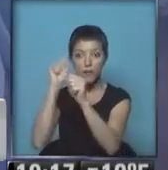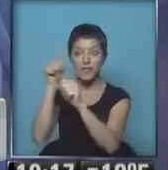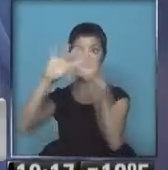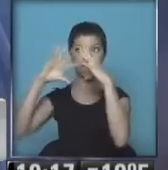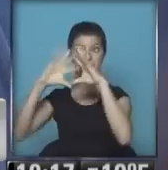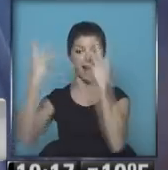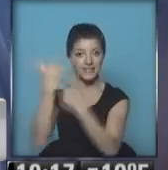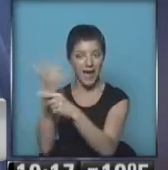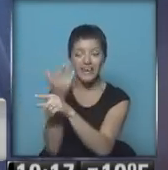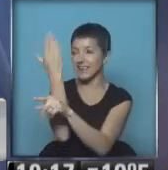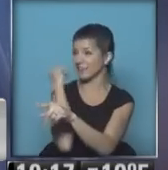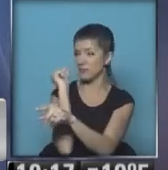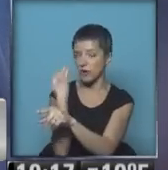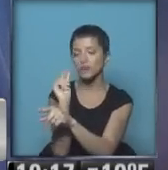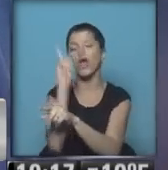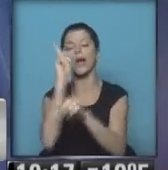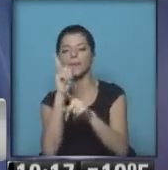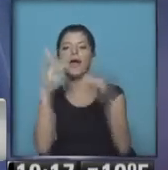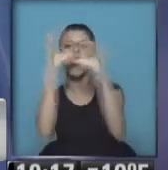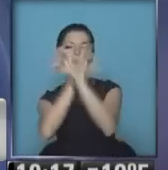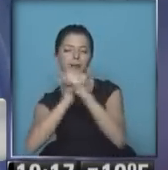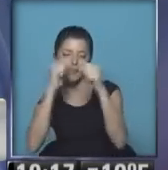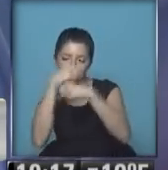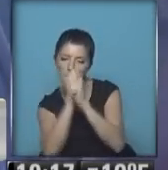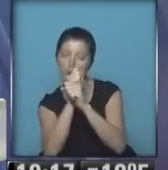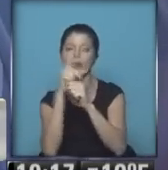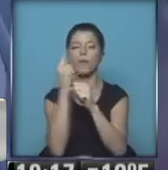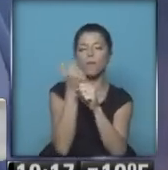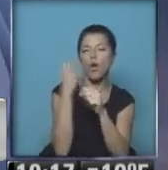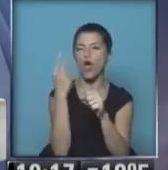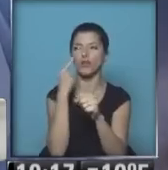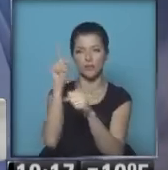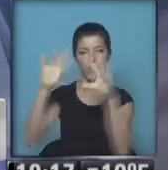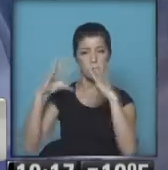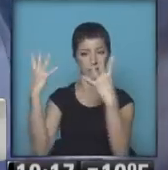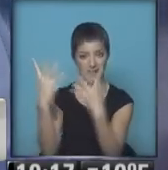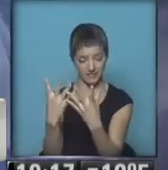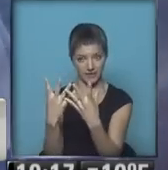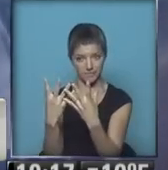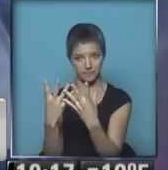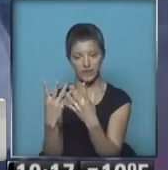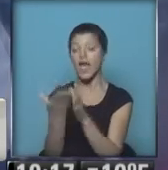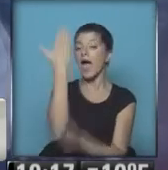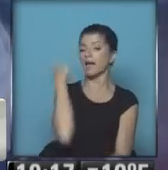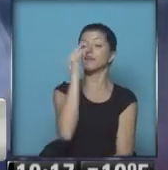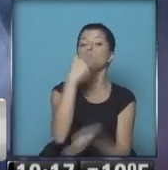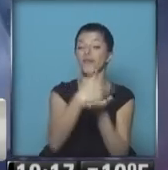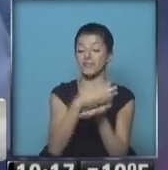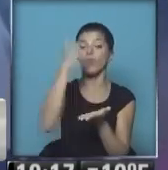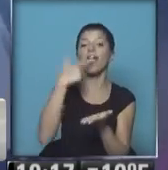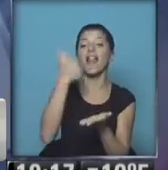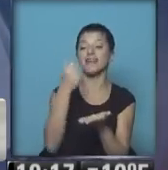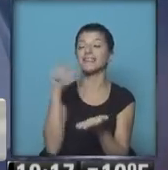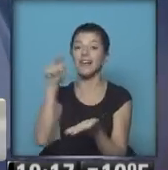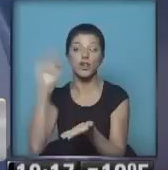tiempo, salvo vagas imágenes del telescopio Hubble, no habíamos visto nada de Plutón. Un astrónoma de NASA decía hace poco que todo lo que se sabía de Plutón se puede